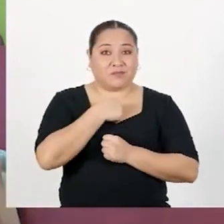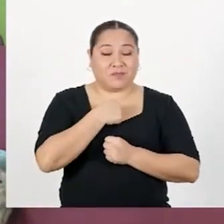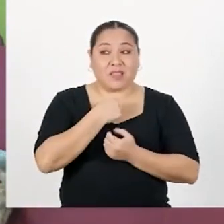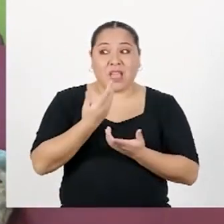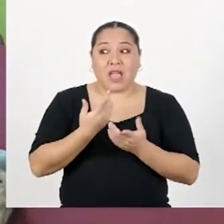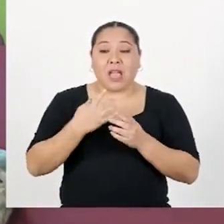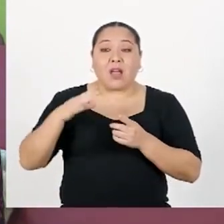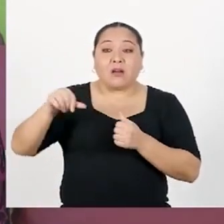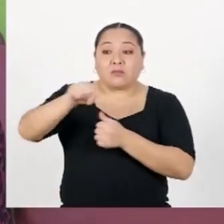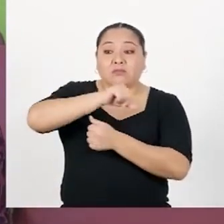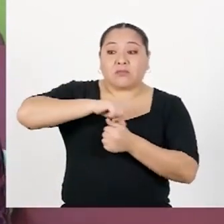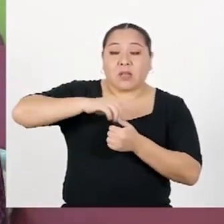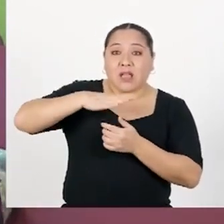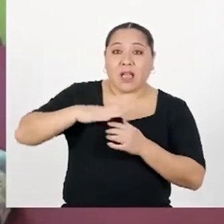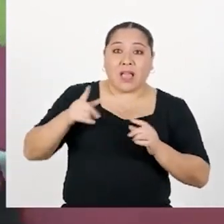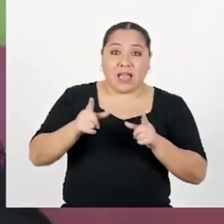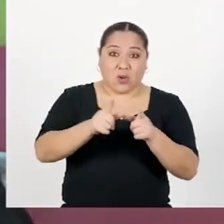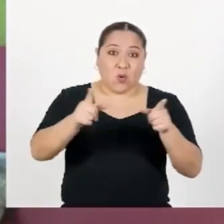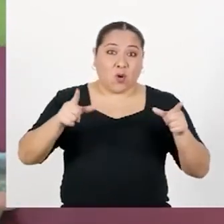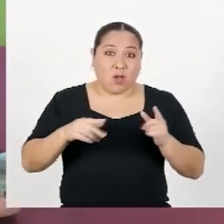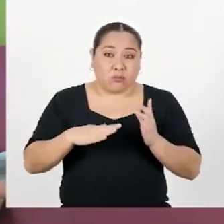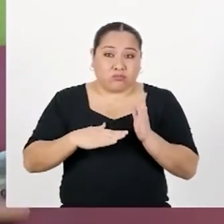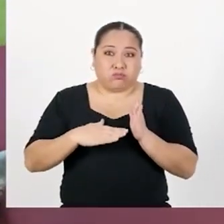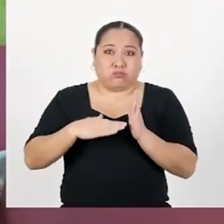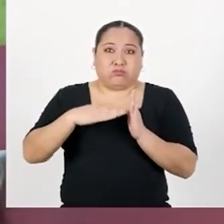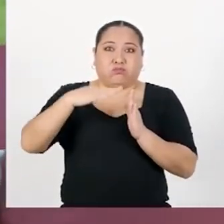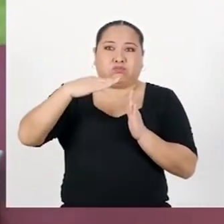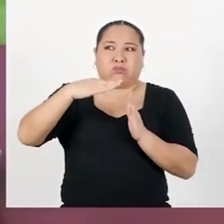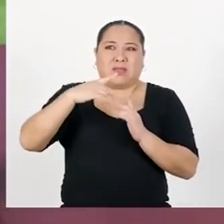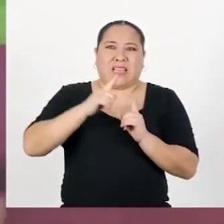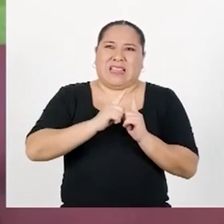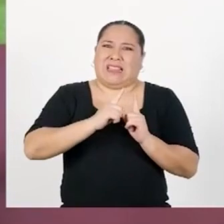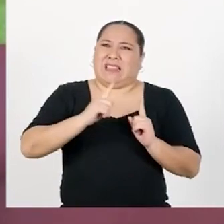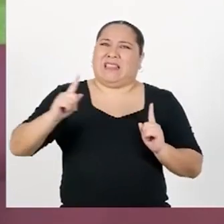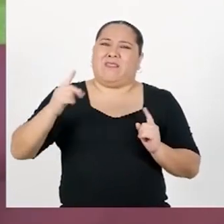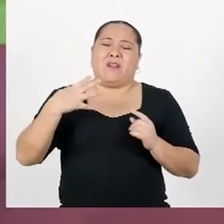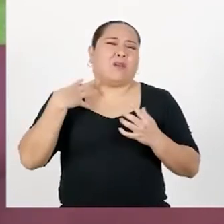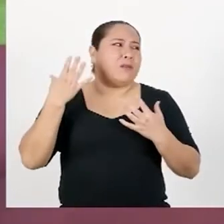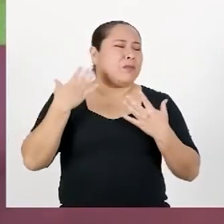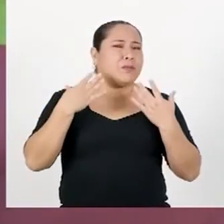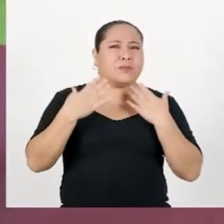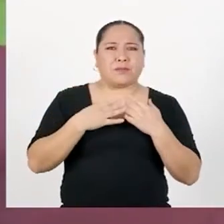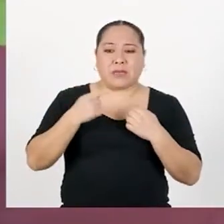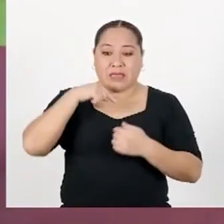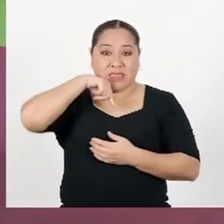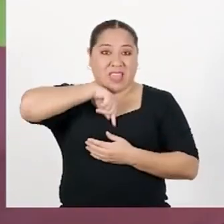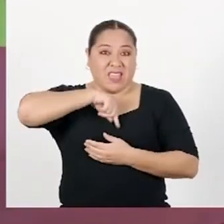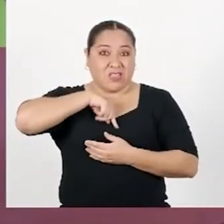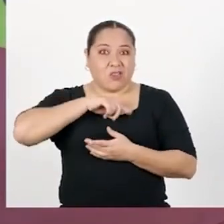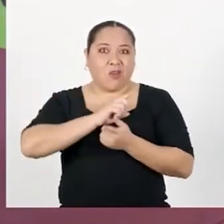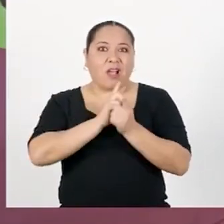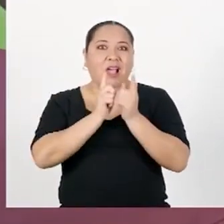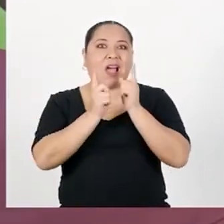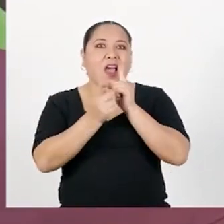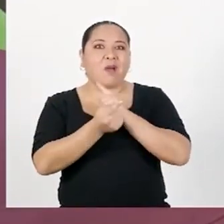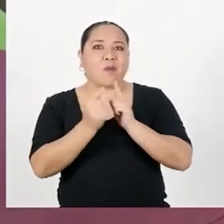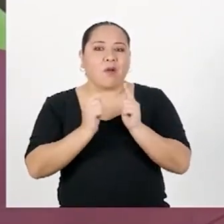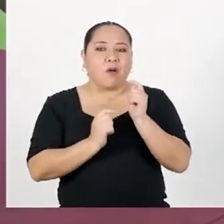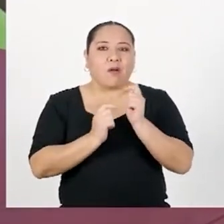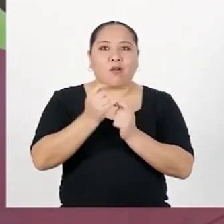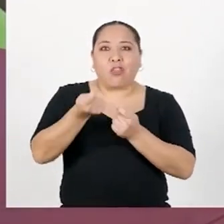que la temperatura ambiental se aleja de la que nos produce sensación de bienestar, se activan mecanismos fisiológicos automáticos